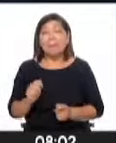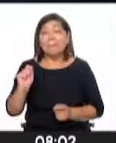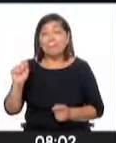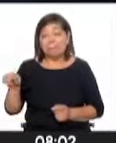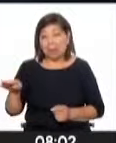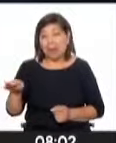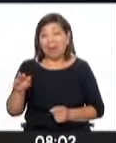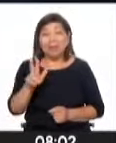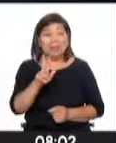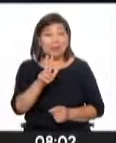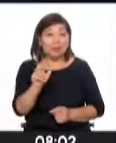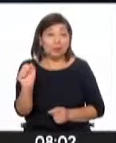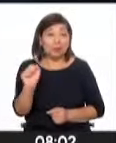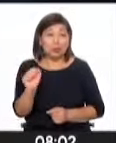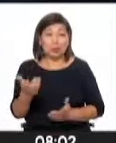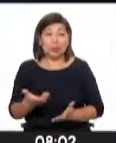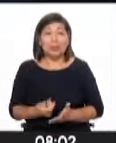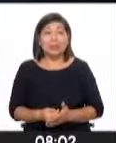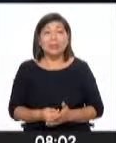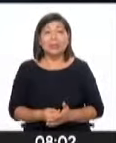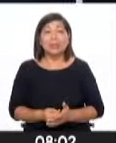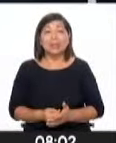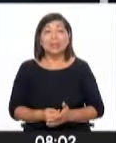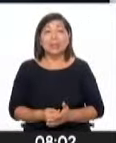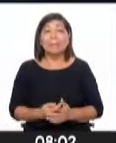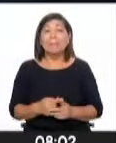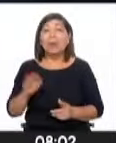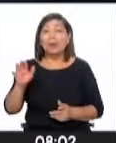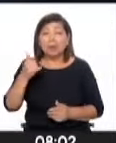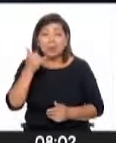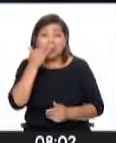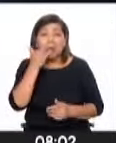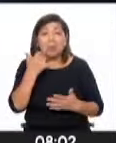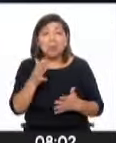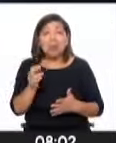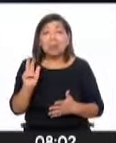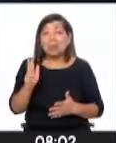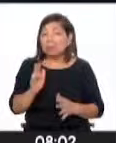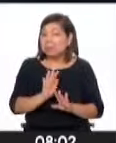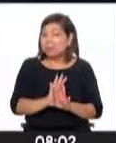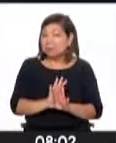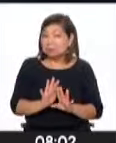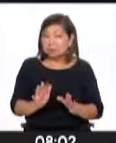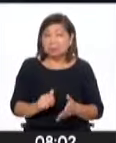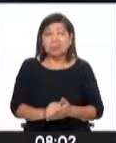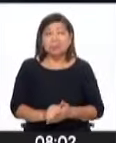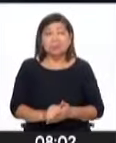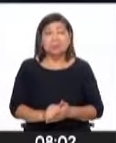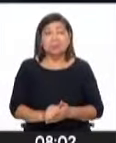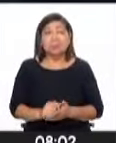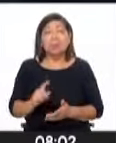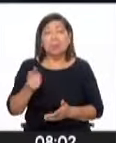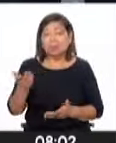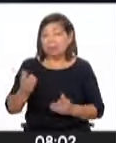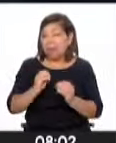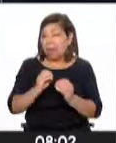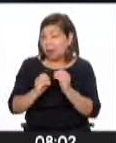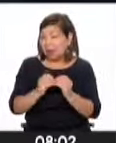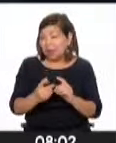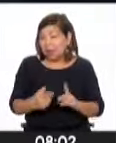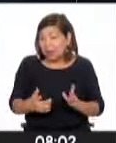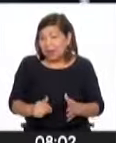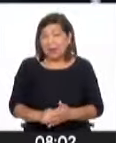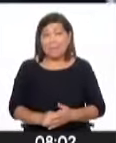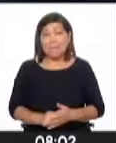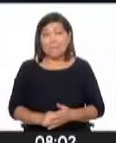para simplemente hacerse de la cobranza, te llaman y te dicen, oye, mira, tu crédito de 3.000, mira, dame 1.000 y arreglamos,